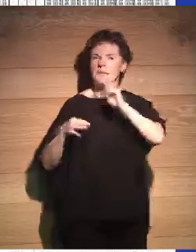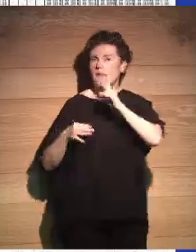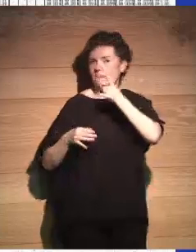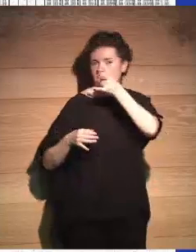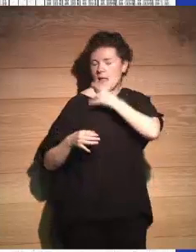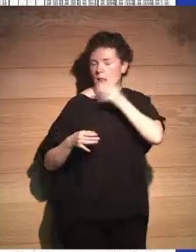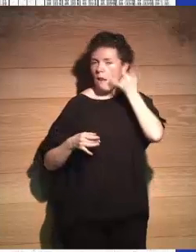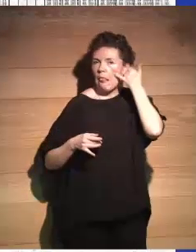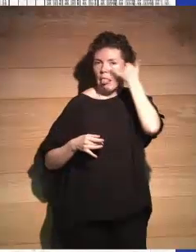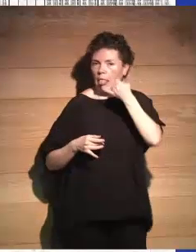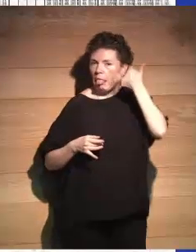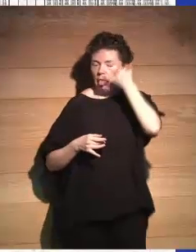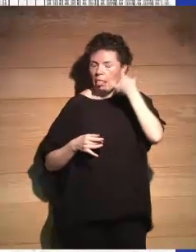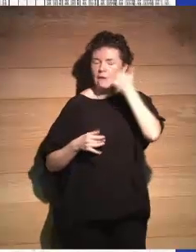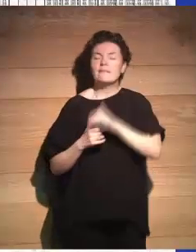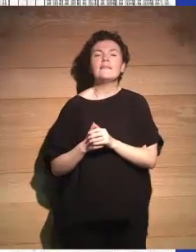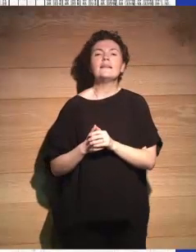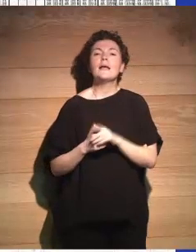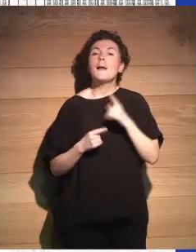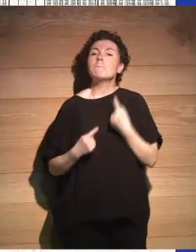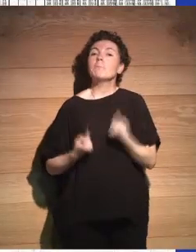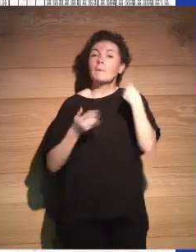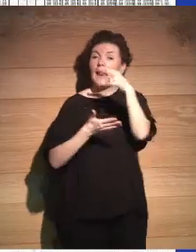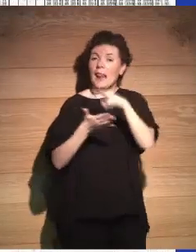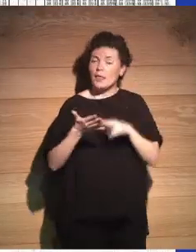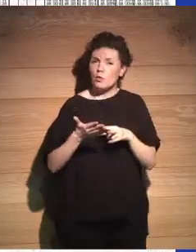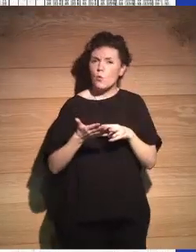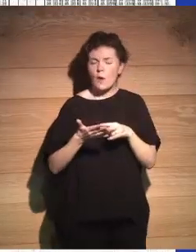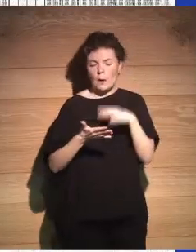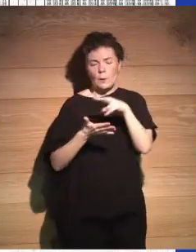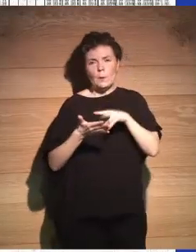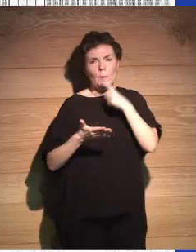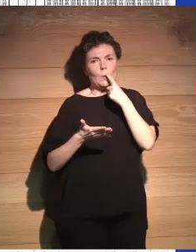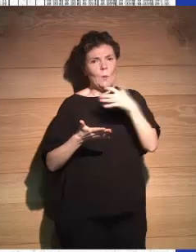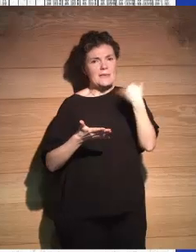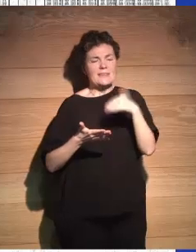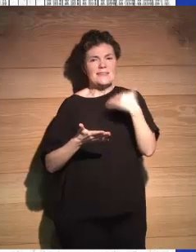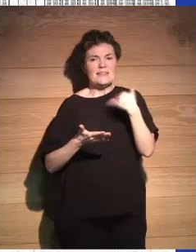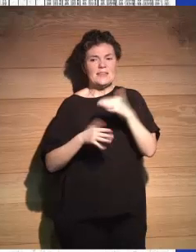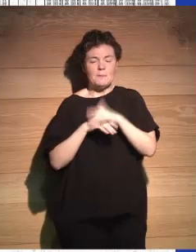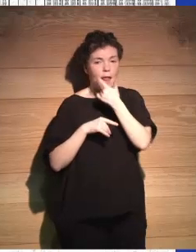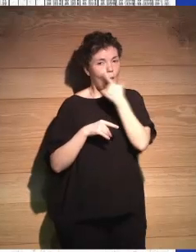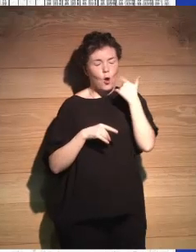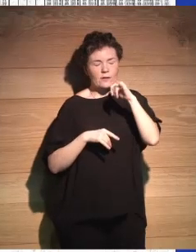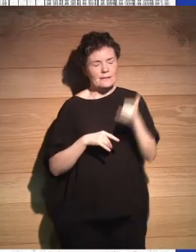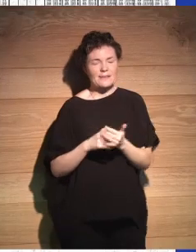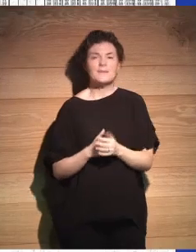mal que se ve aquí, y la primera lectura era una tortura bastante grande para los ojos.